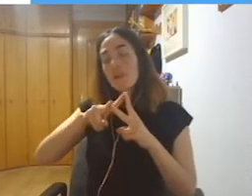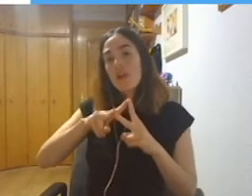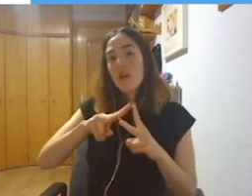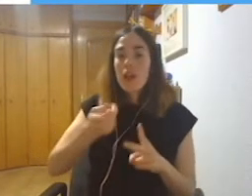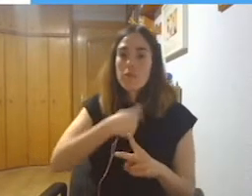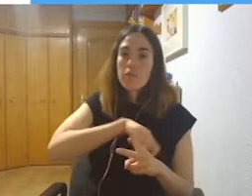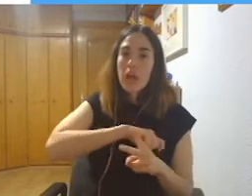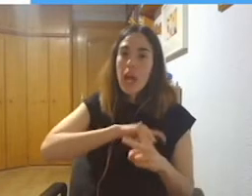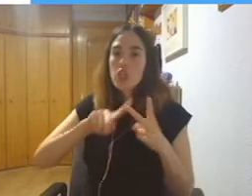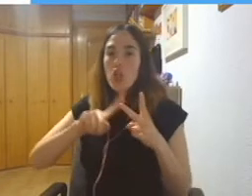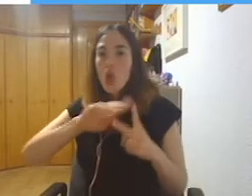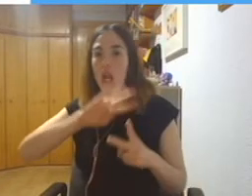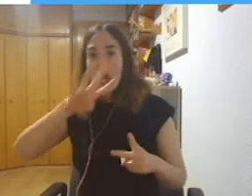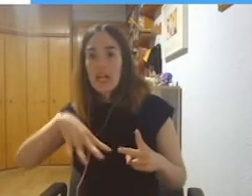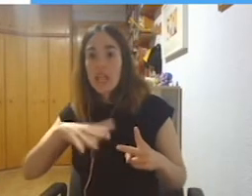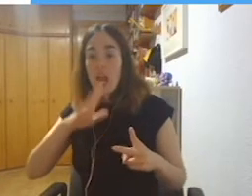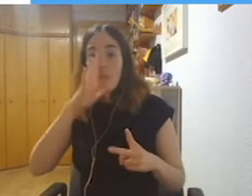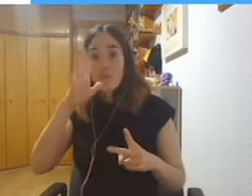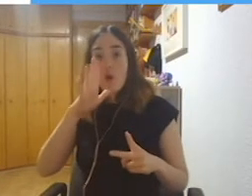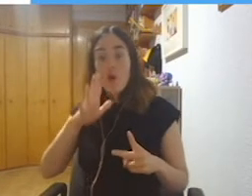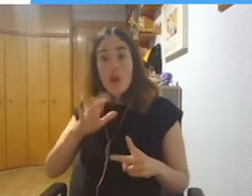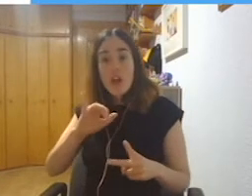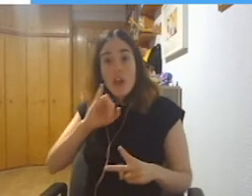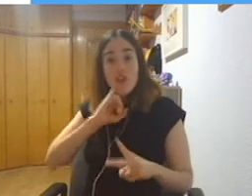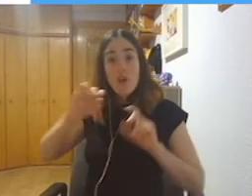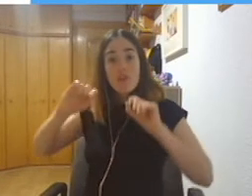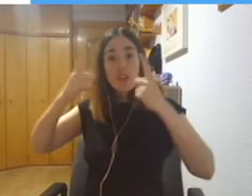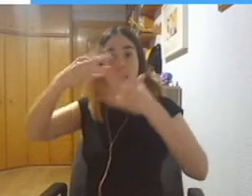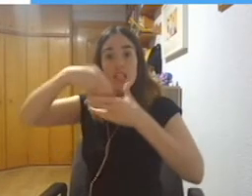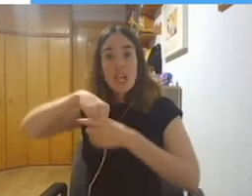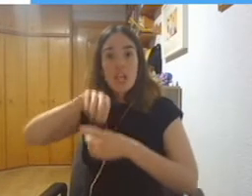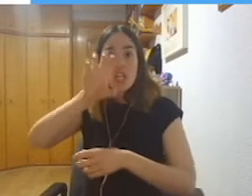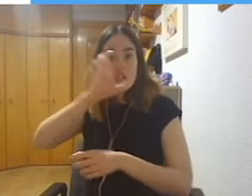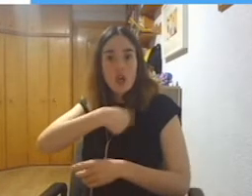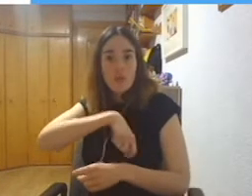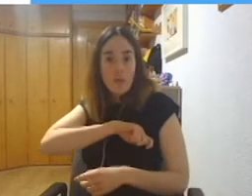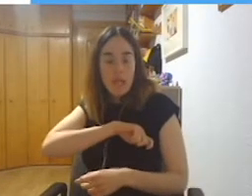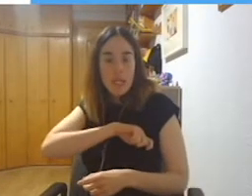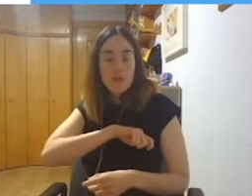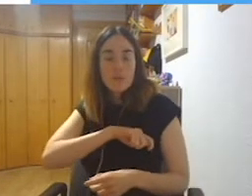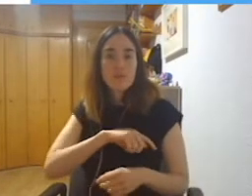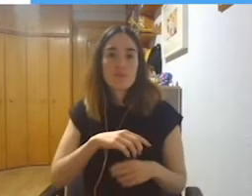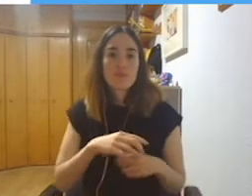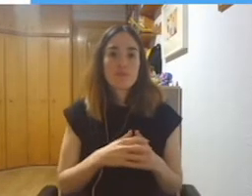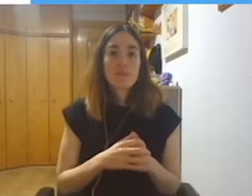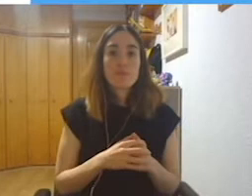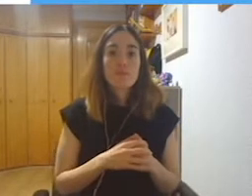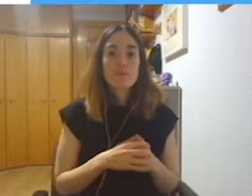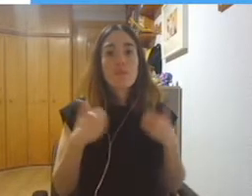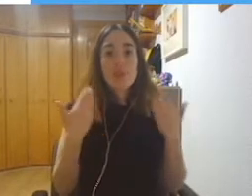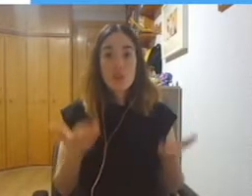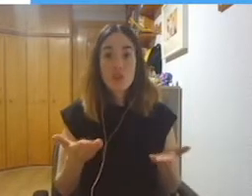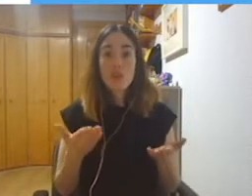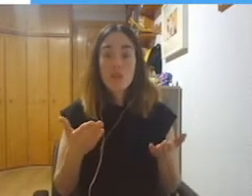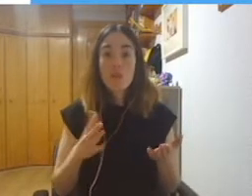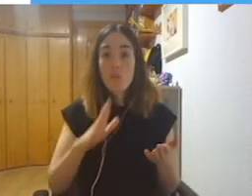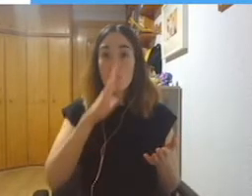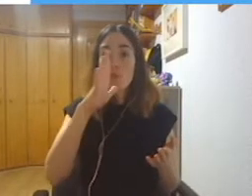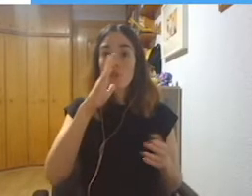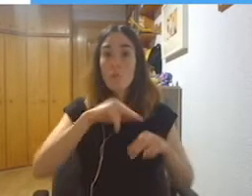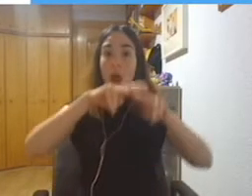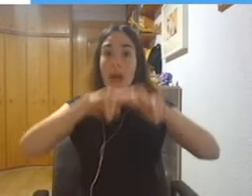española y catalana, que son también lenguas oficiales del Estado español. Entonces, para realizar